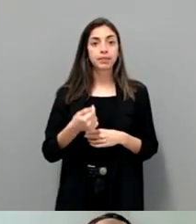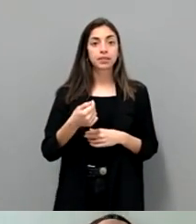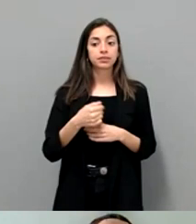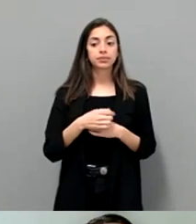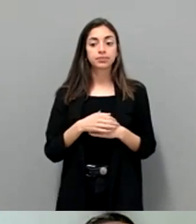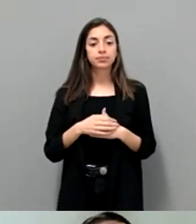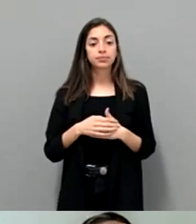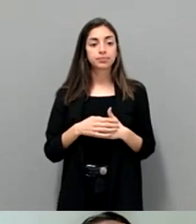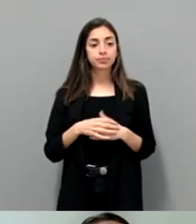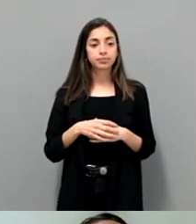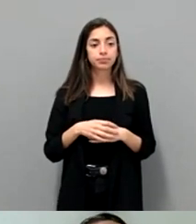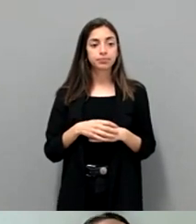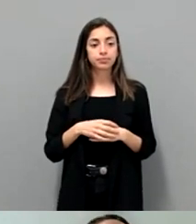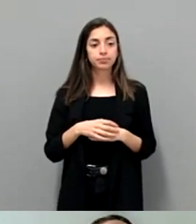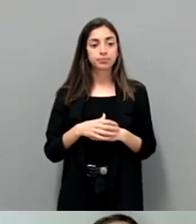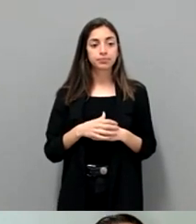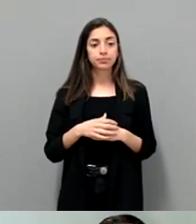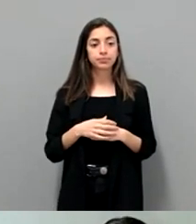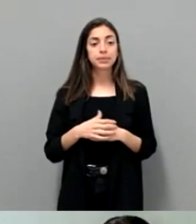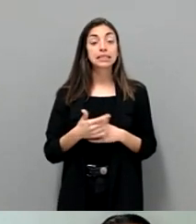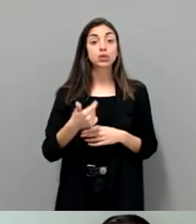la comisaría.